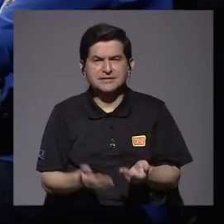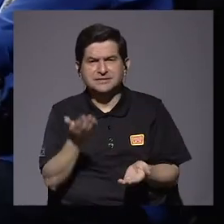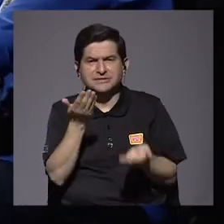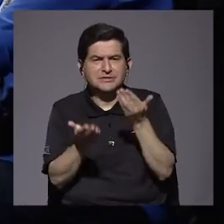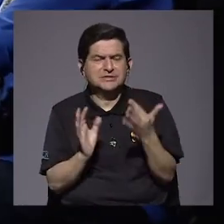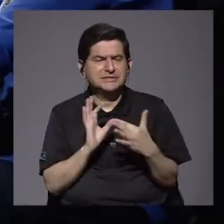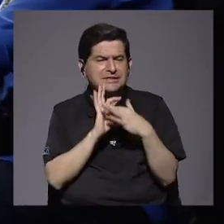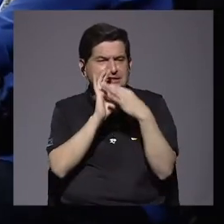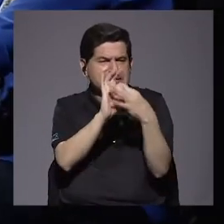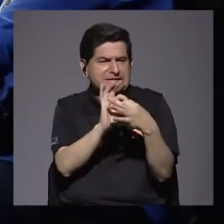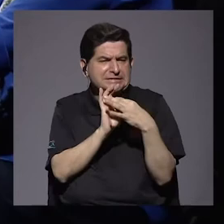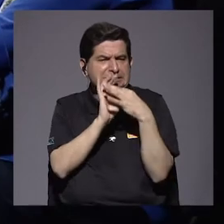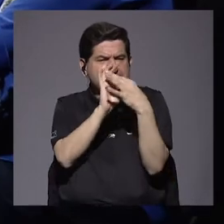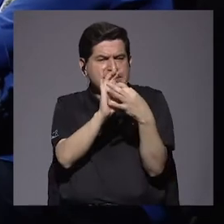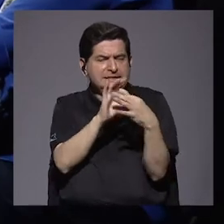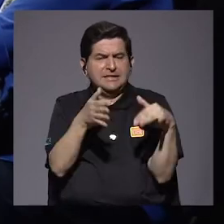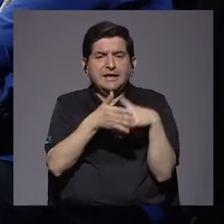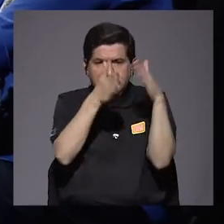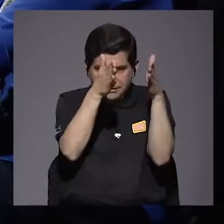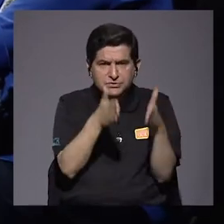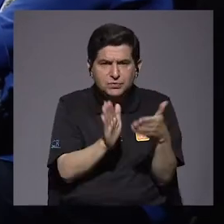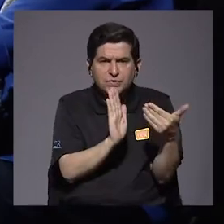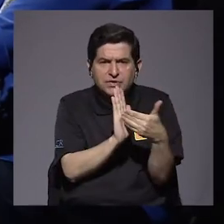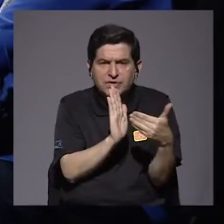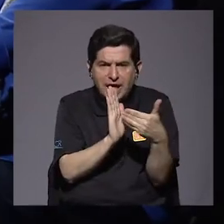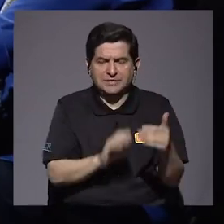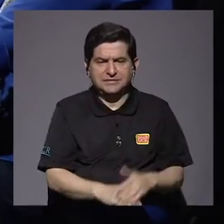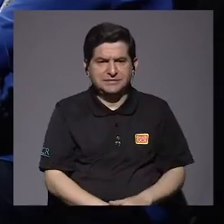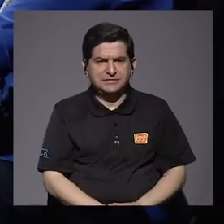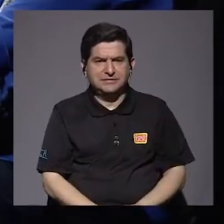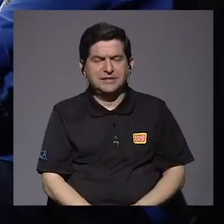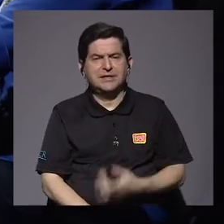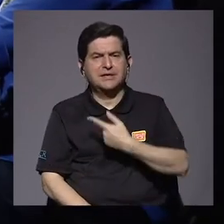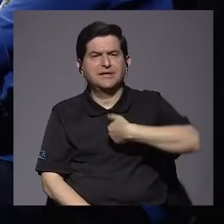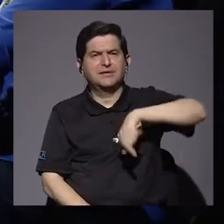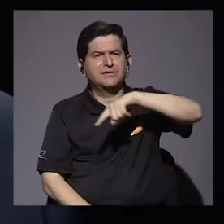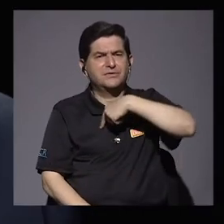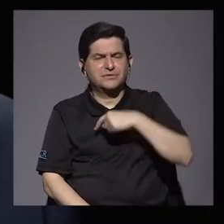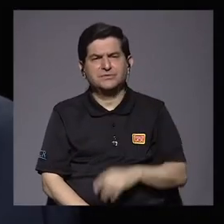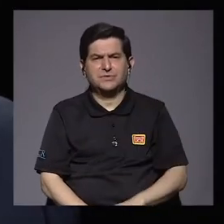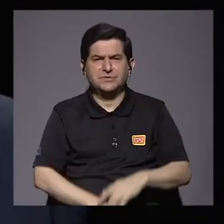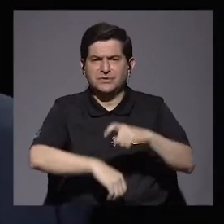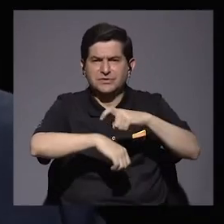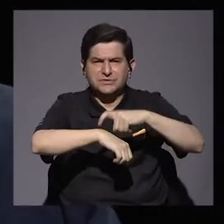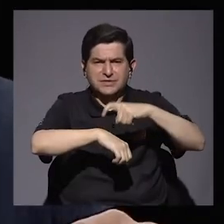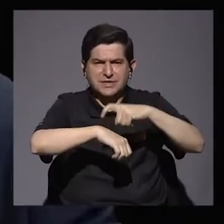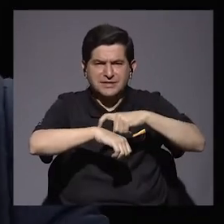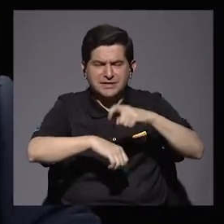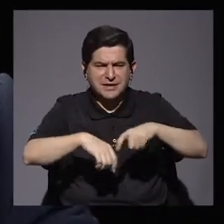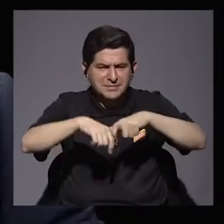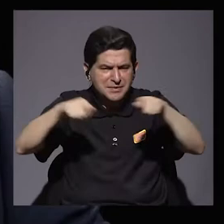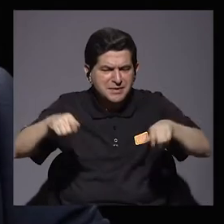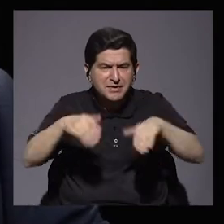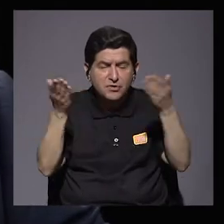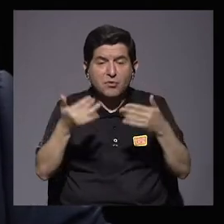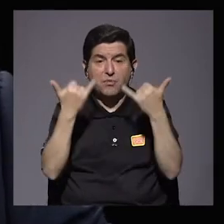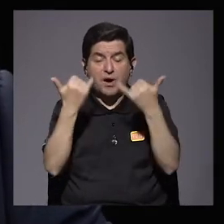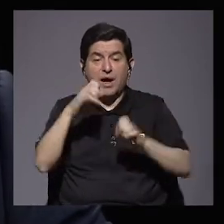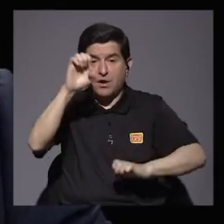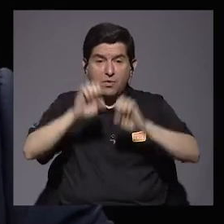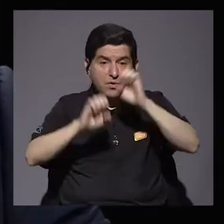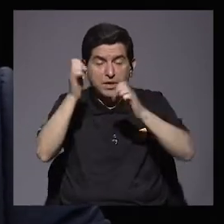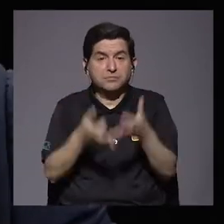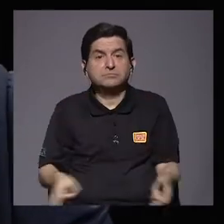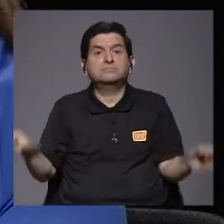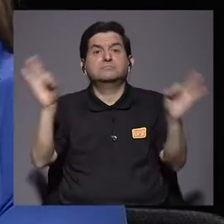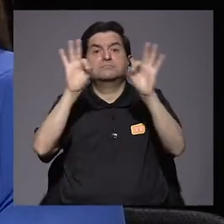una íntima afectación hacia el estudiantado. ¿Cómo sí. podemos medir un poco esta etapa en la que la evaluación parece una tarea